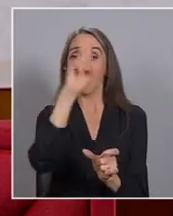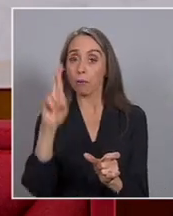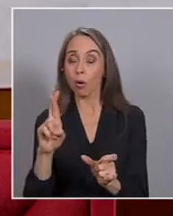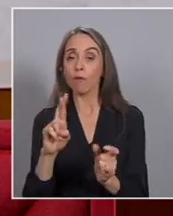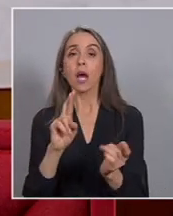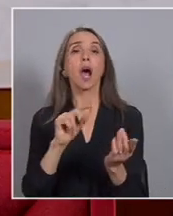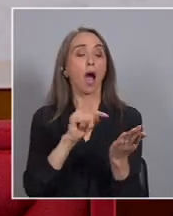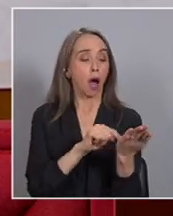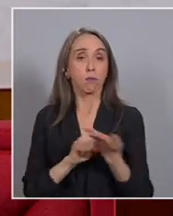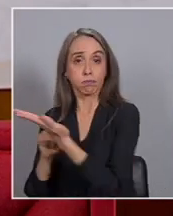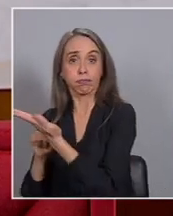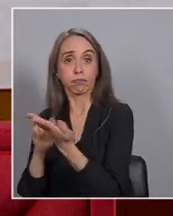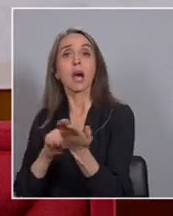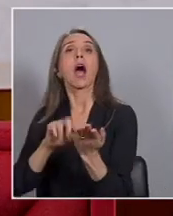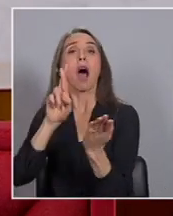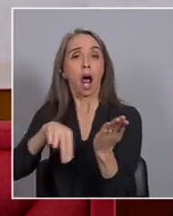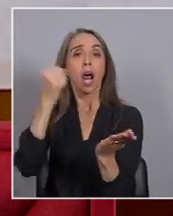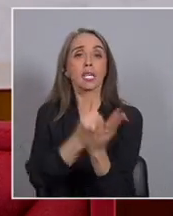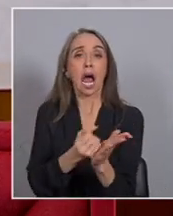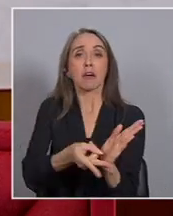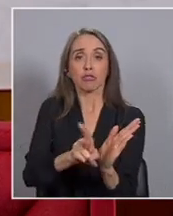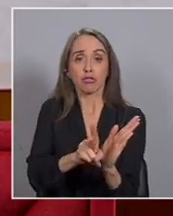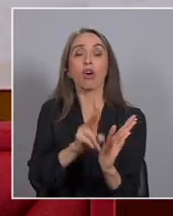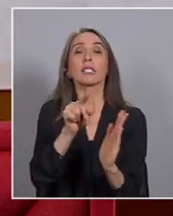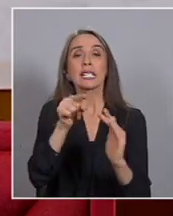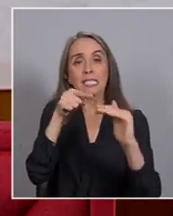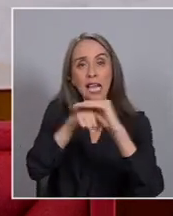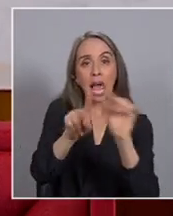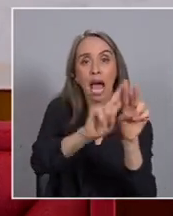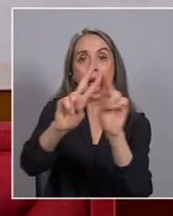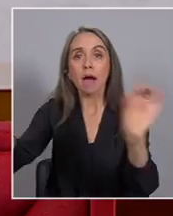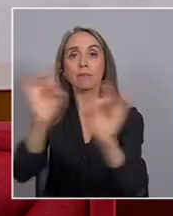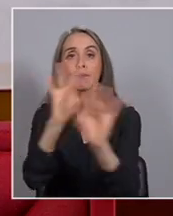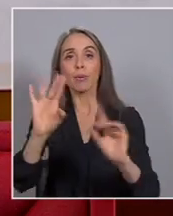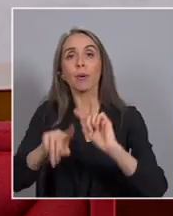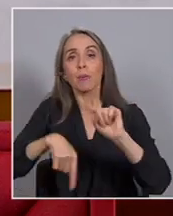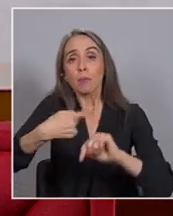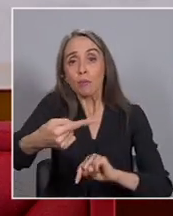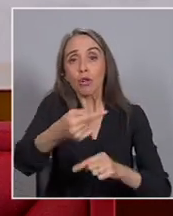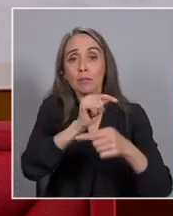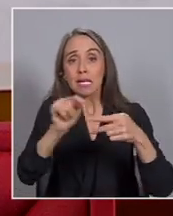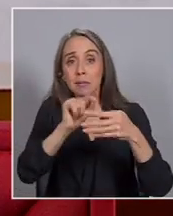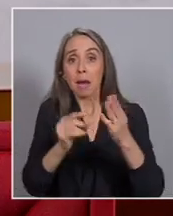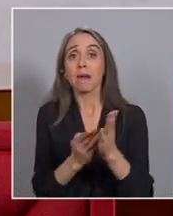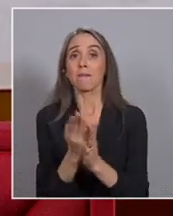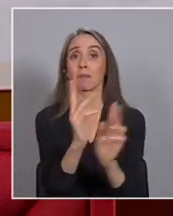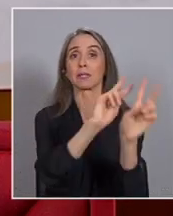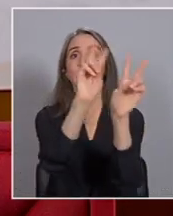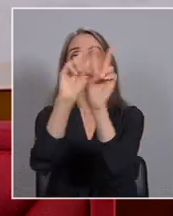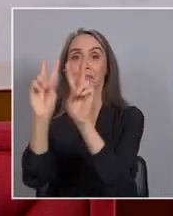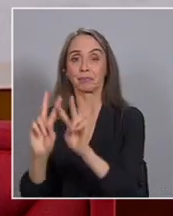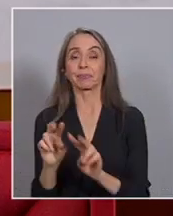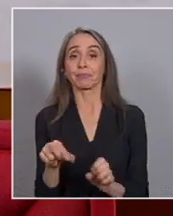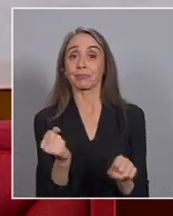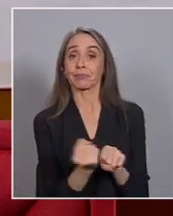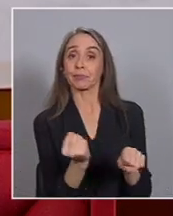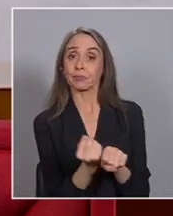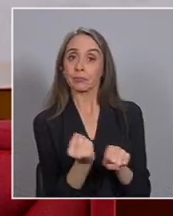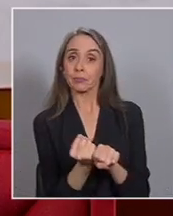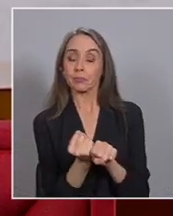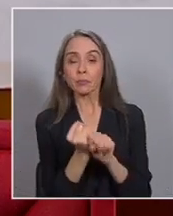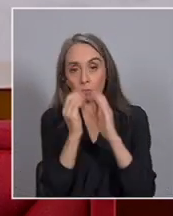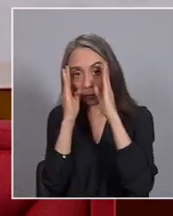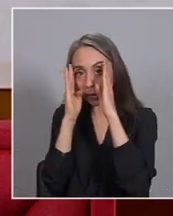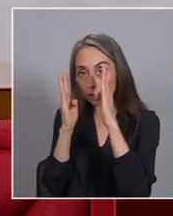tomó razón de este modelo de intervención que partirá durante las próximas semanas. Este trabajo con